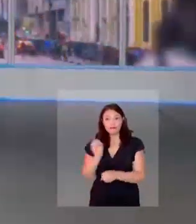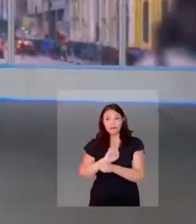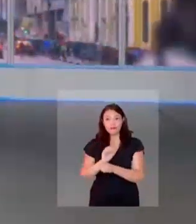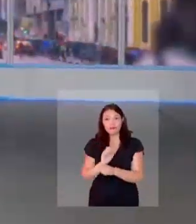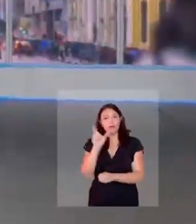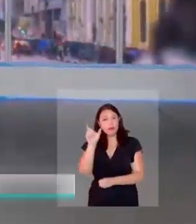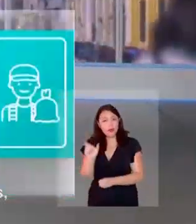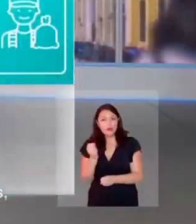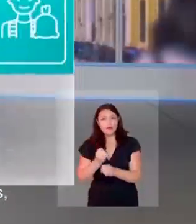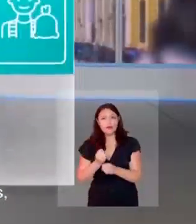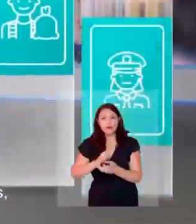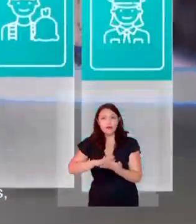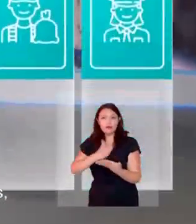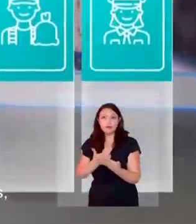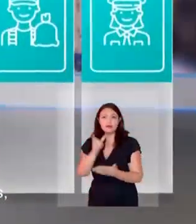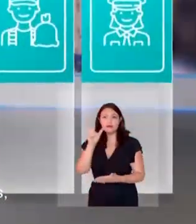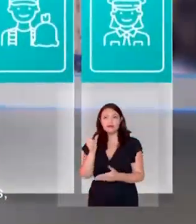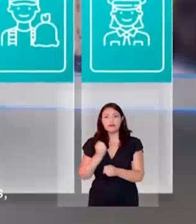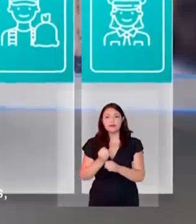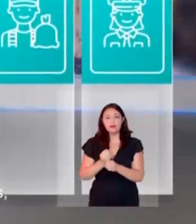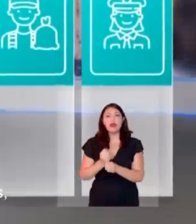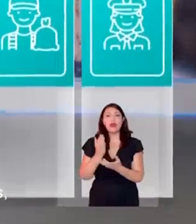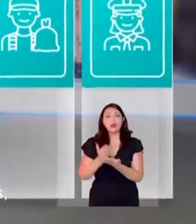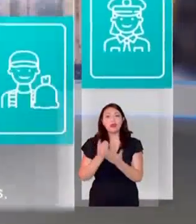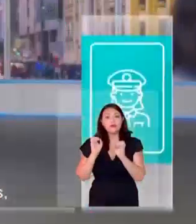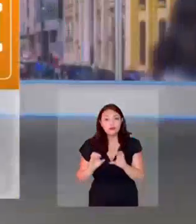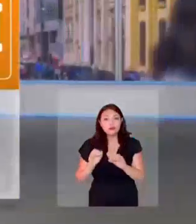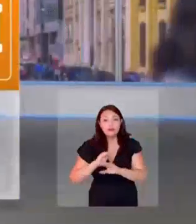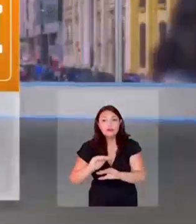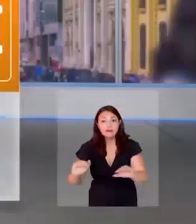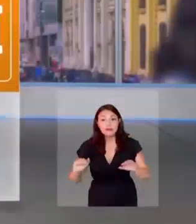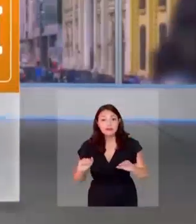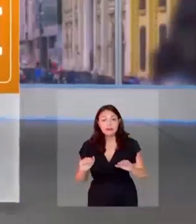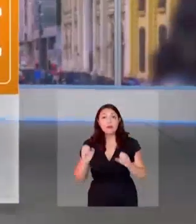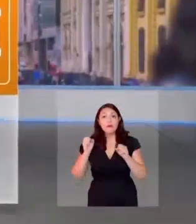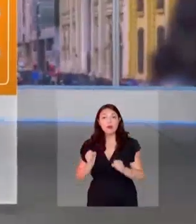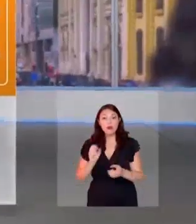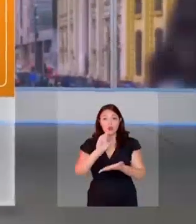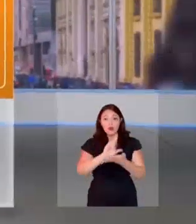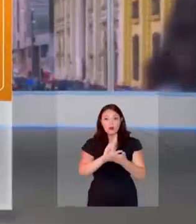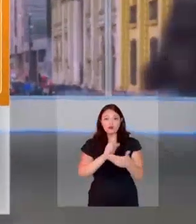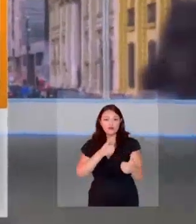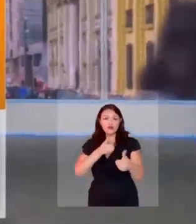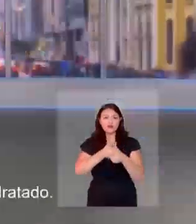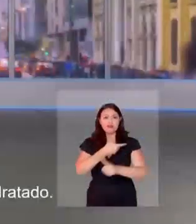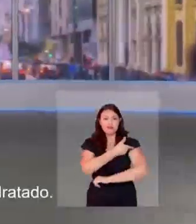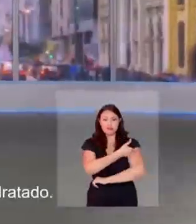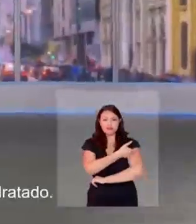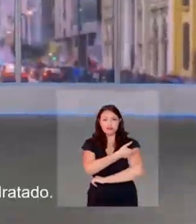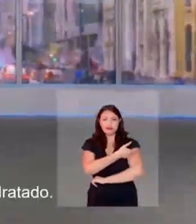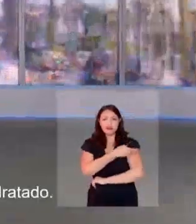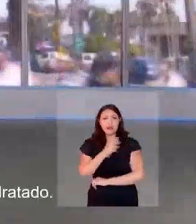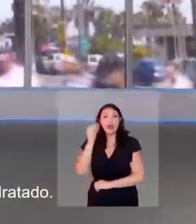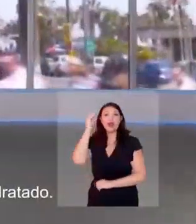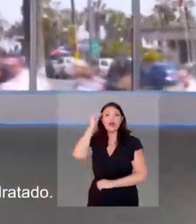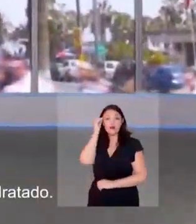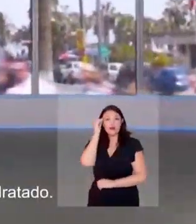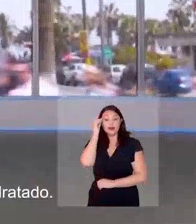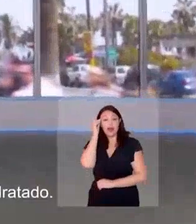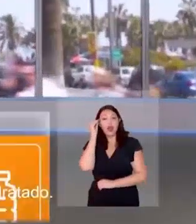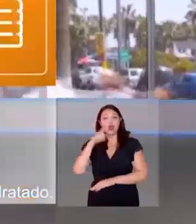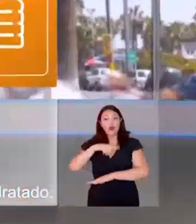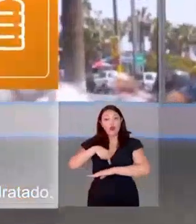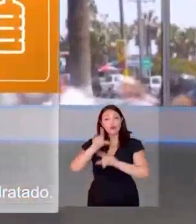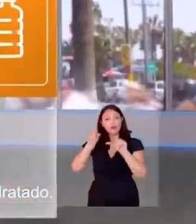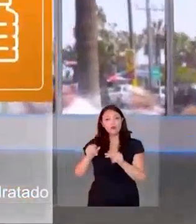personal de salud o de establecimientos educacionales y jardines infantiles, acude al vacunatorio más cercano. Recuerda ir en las horas de menor